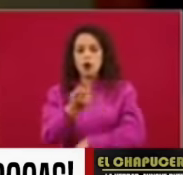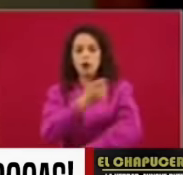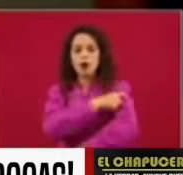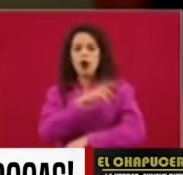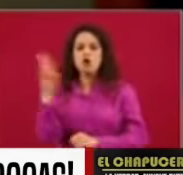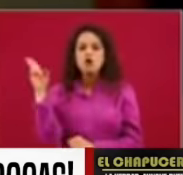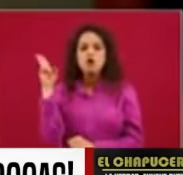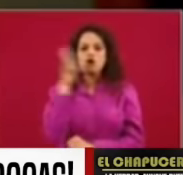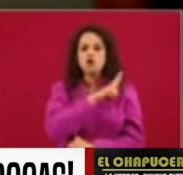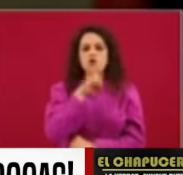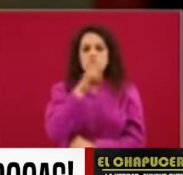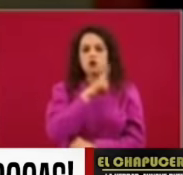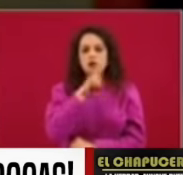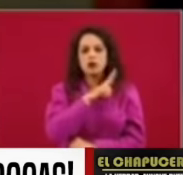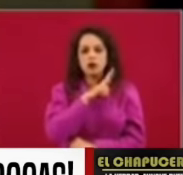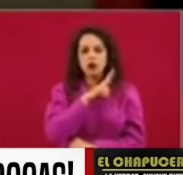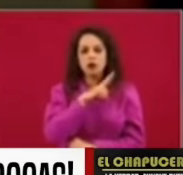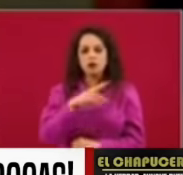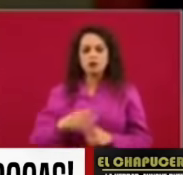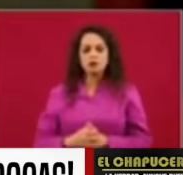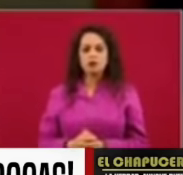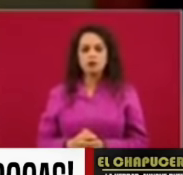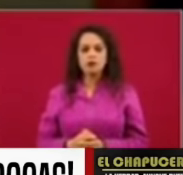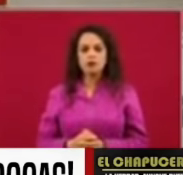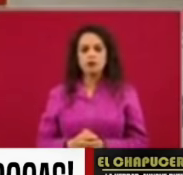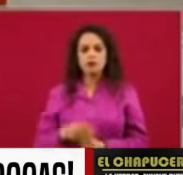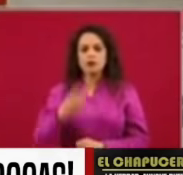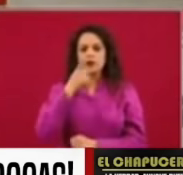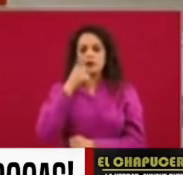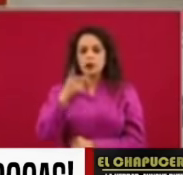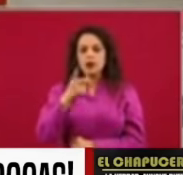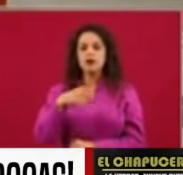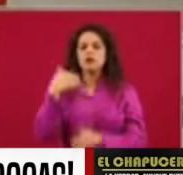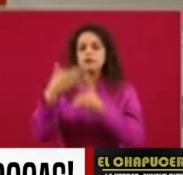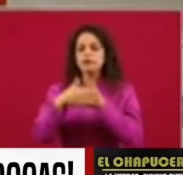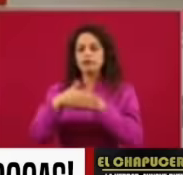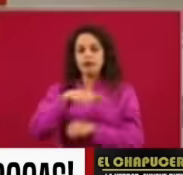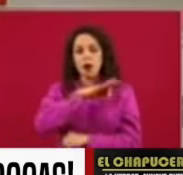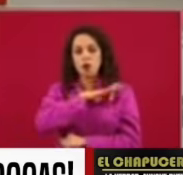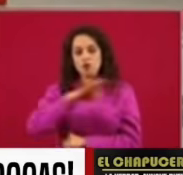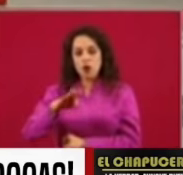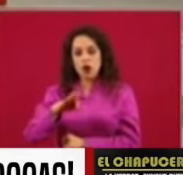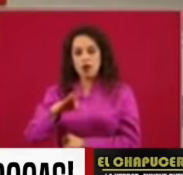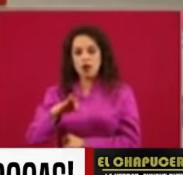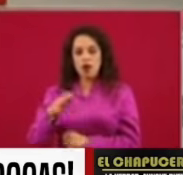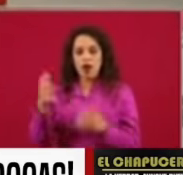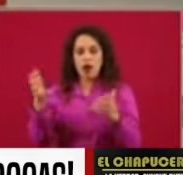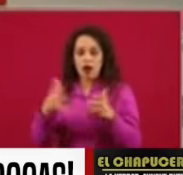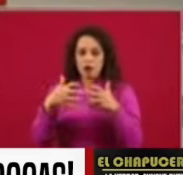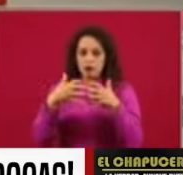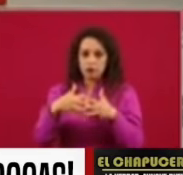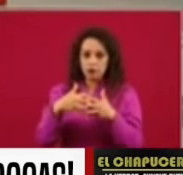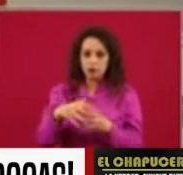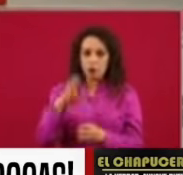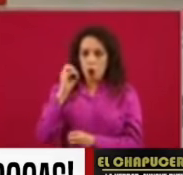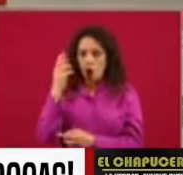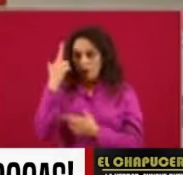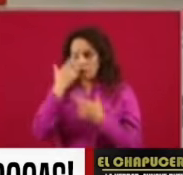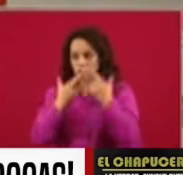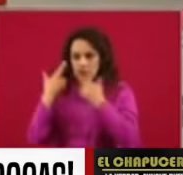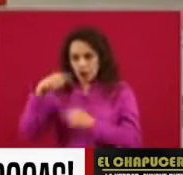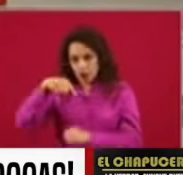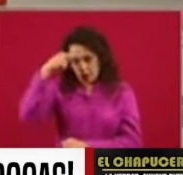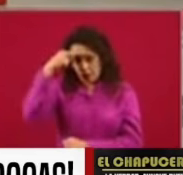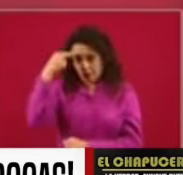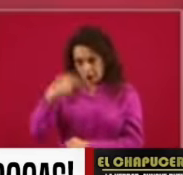para poderse experimentar, fabricar aquí en México? Cómo no, con mucho gusto. La vacuna Sputnik V, que es la que